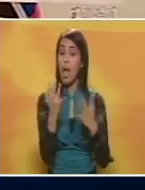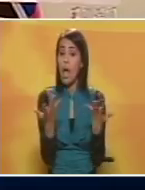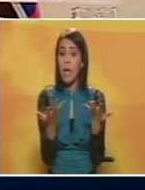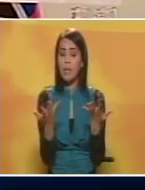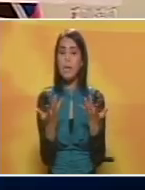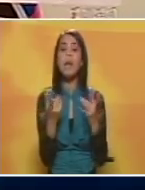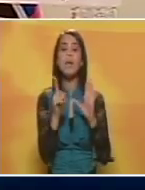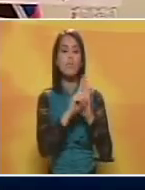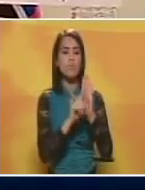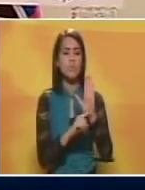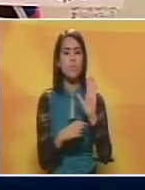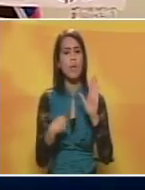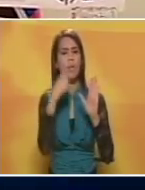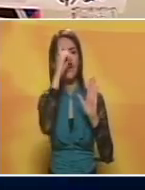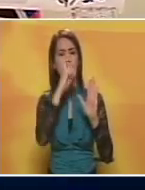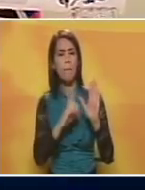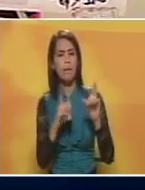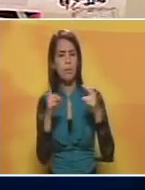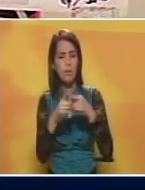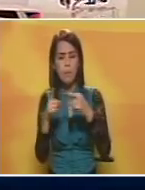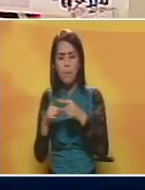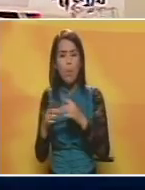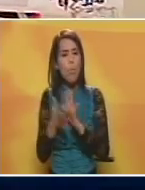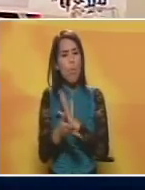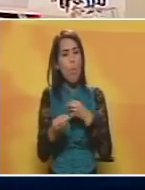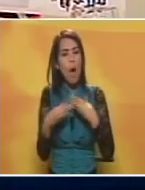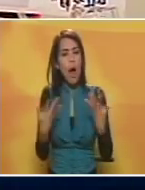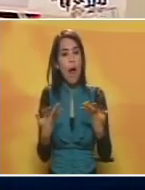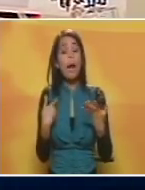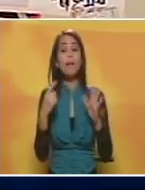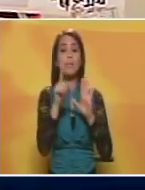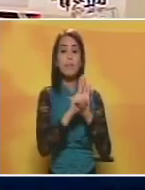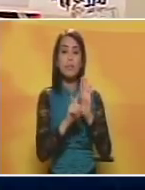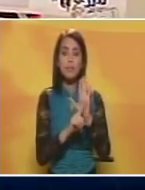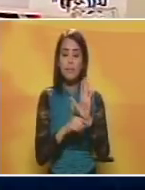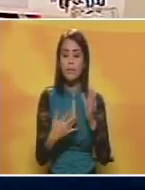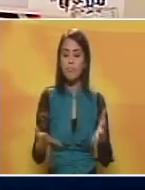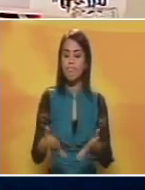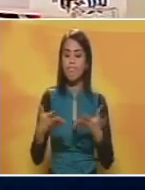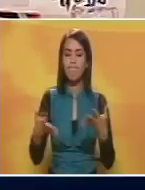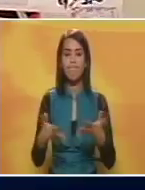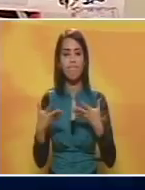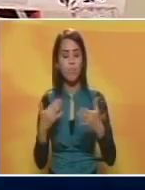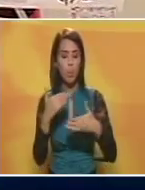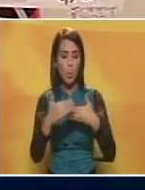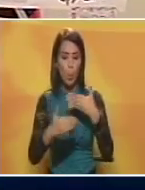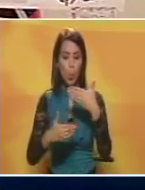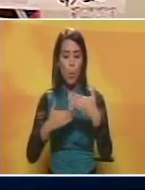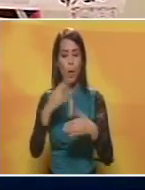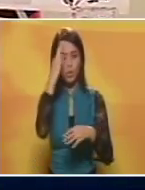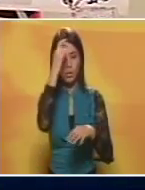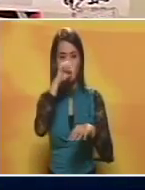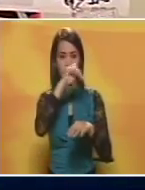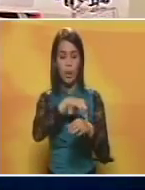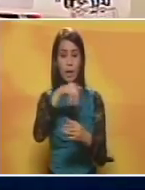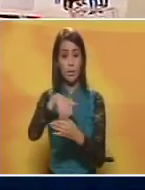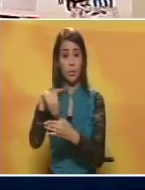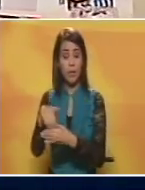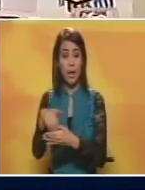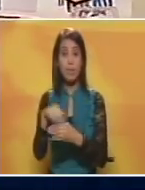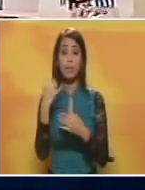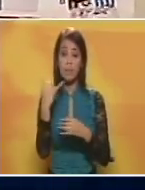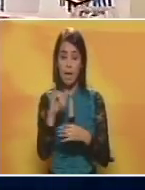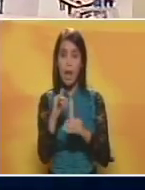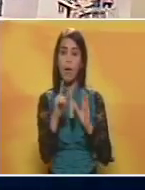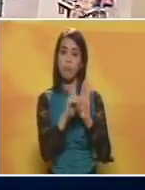por el tipo de discapacidad. Esta es parte de los avances que tiene el Consejo Nacional Electoral para esta elección y que